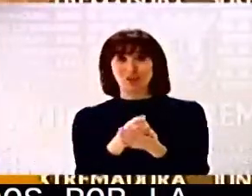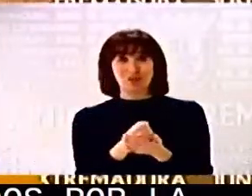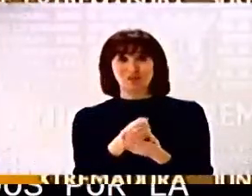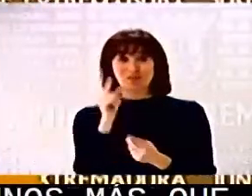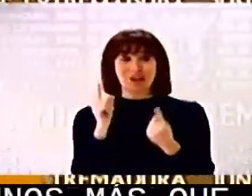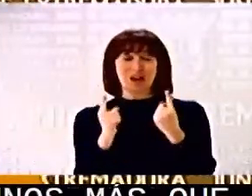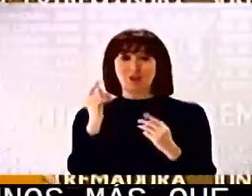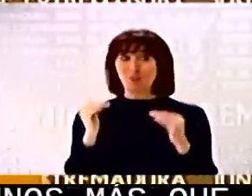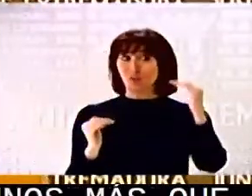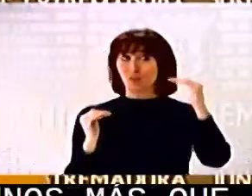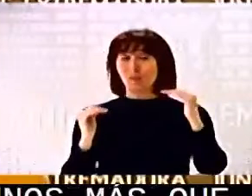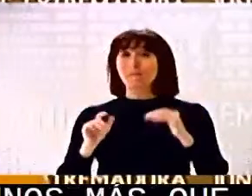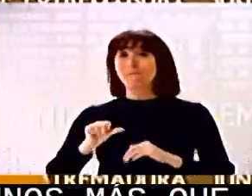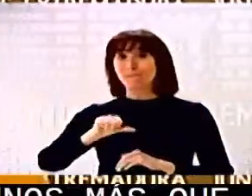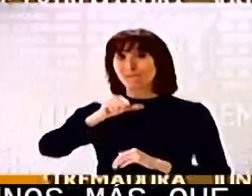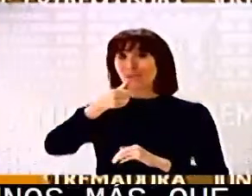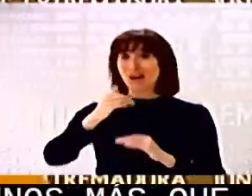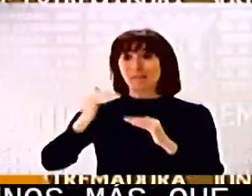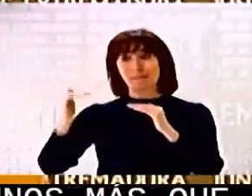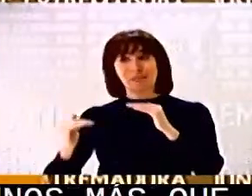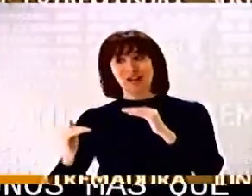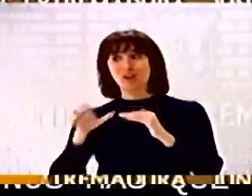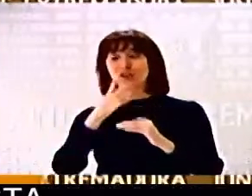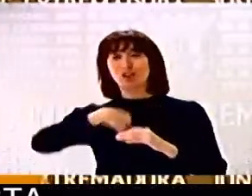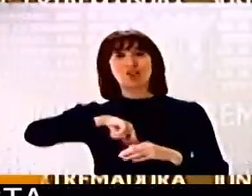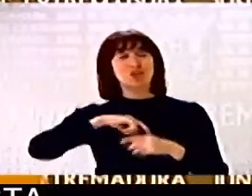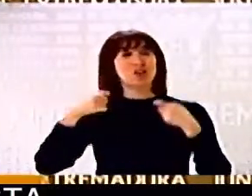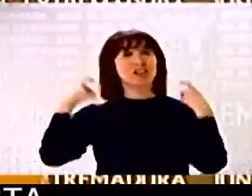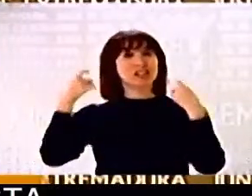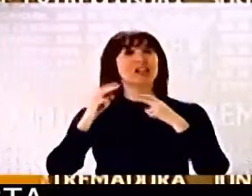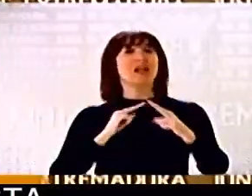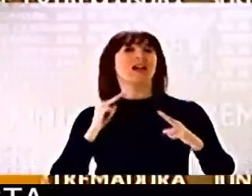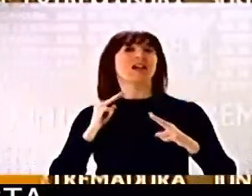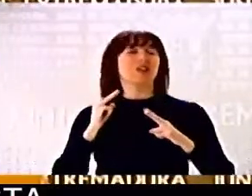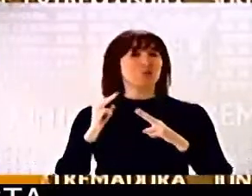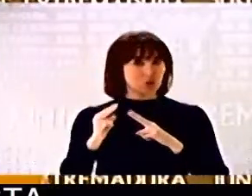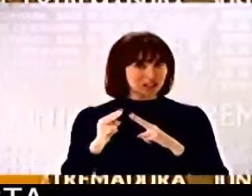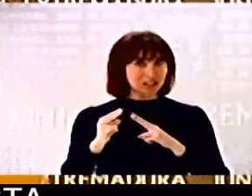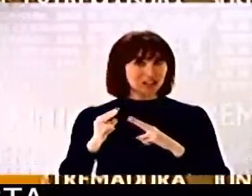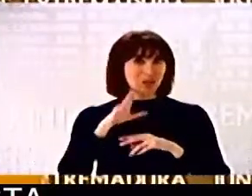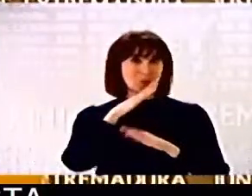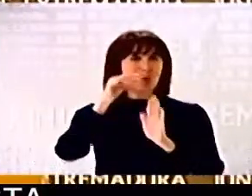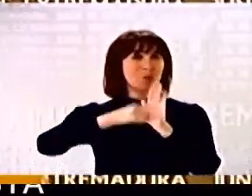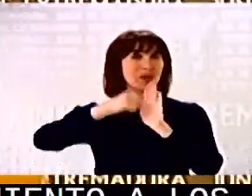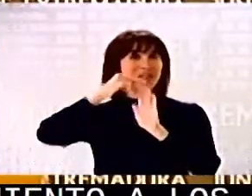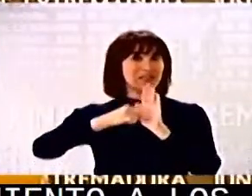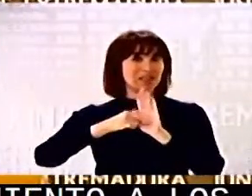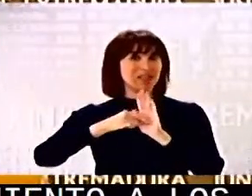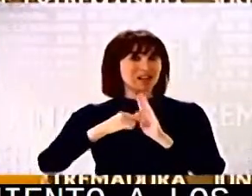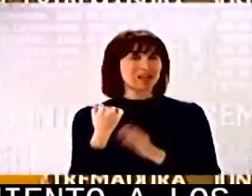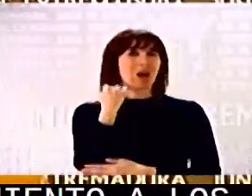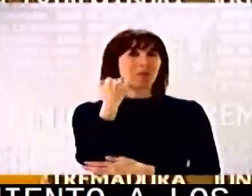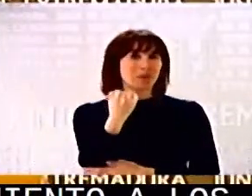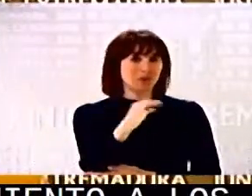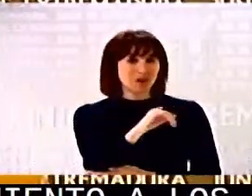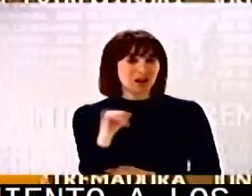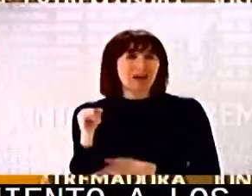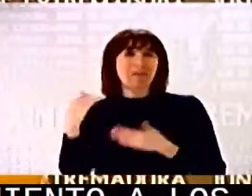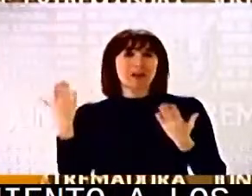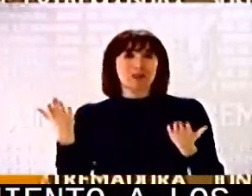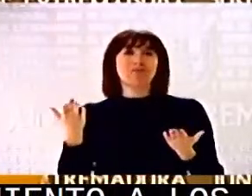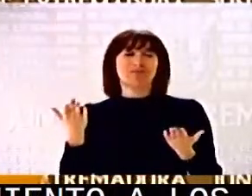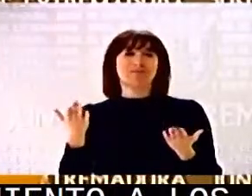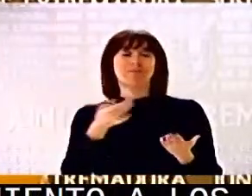otros, y estamos intentando dar respuesta institucional con medidas de acompañamiento a los mismos. Pero eso no nos